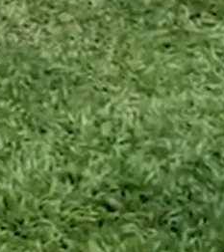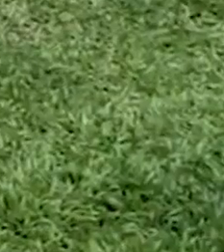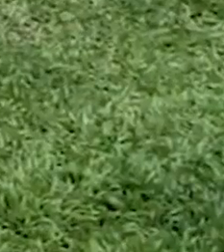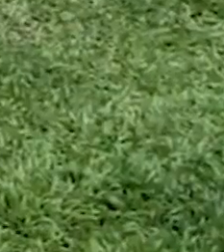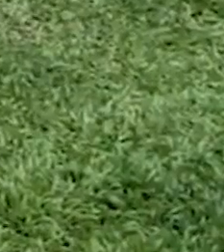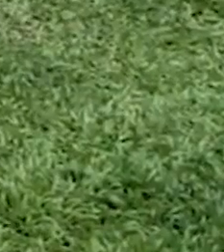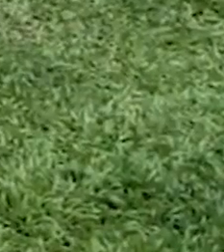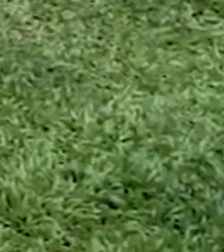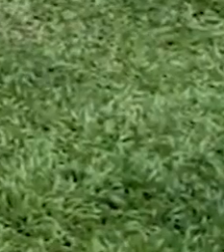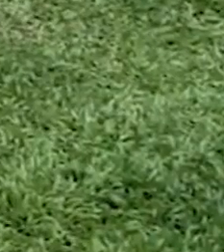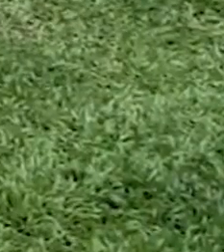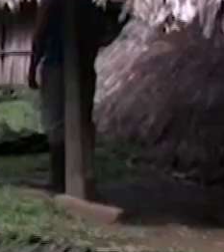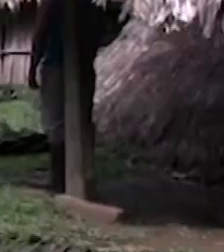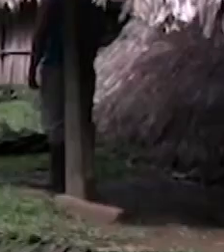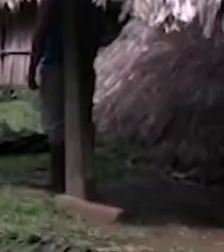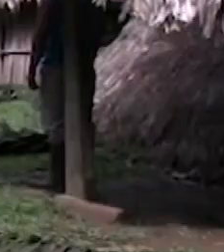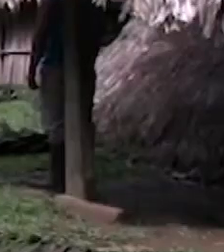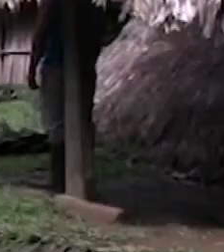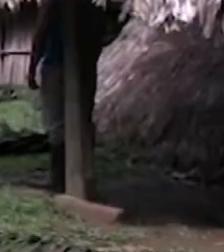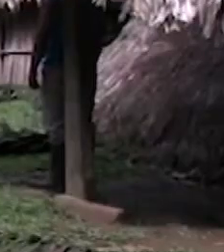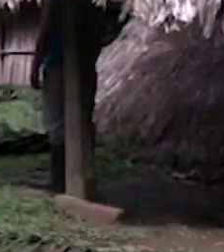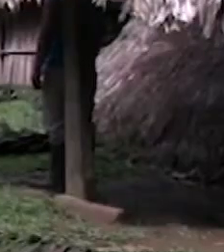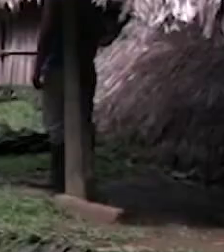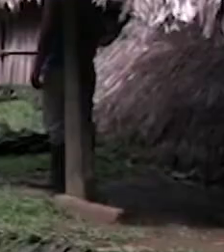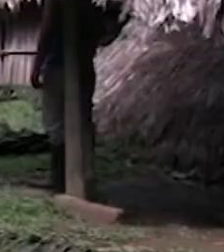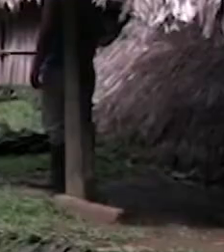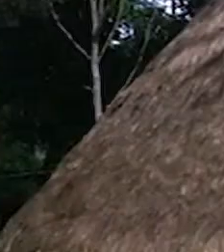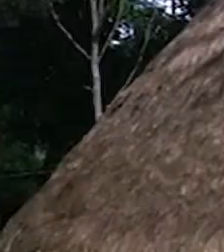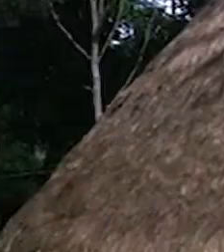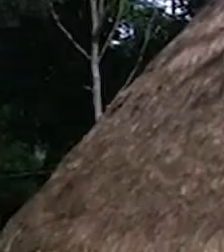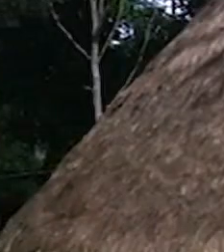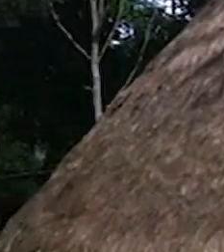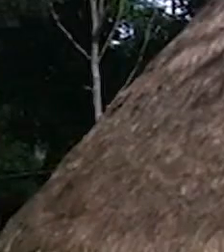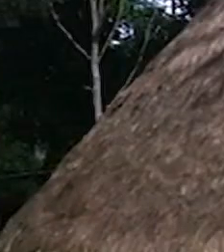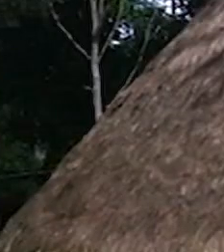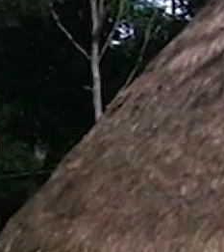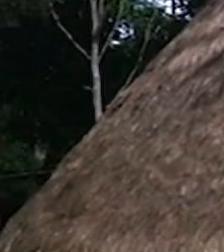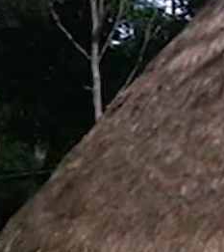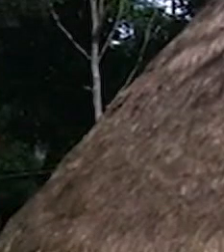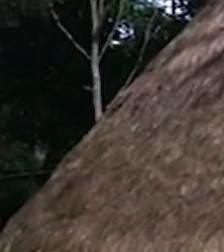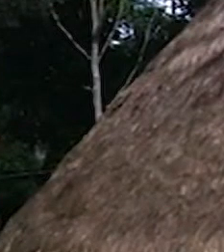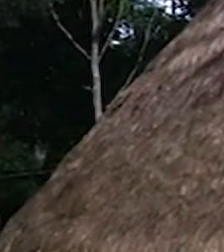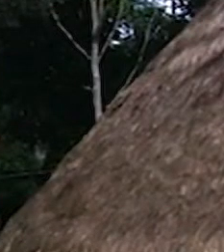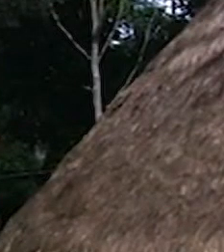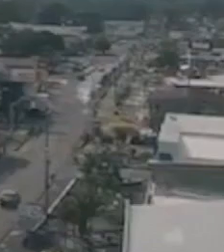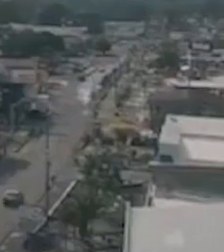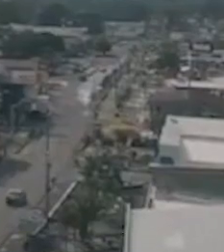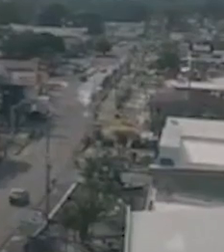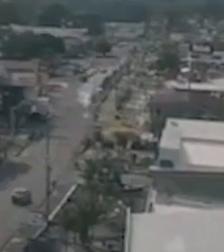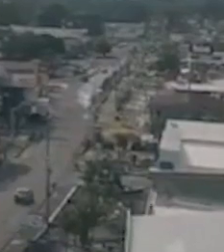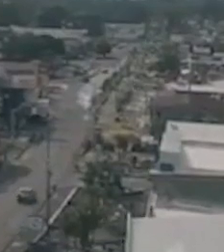Tejiendo nuestras raíces, el jueves 8 a las 10:30 de la noche y el 11 a las 10:30 de la